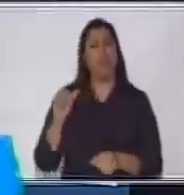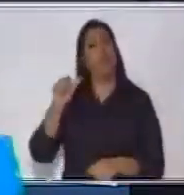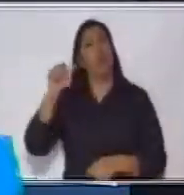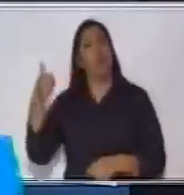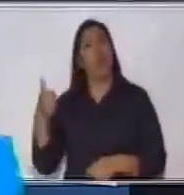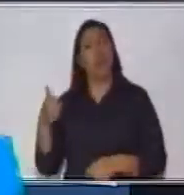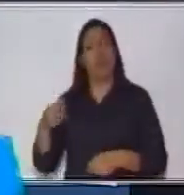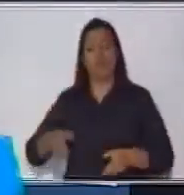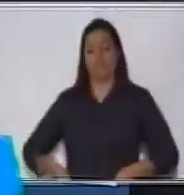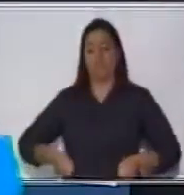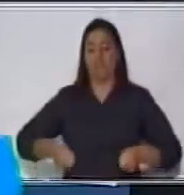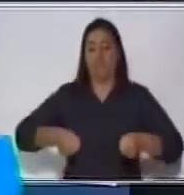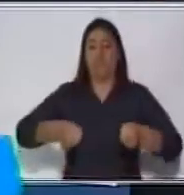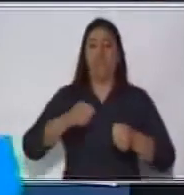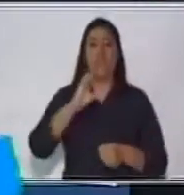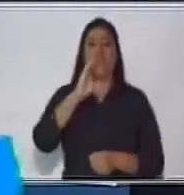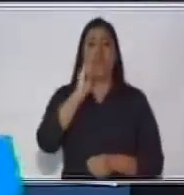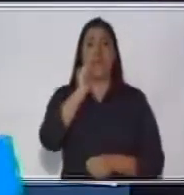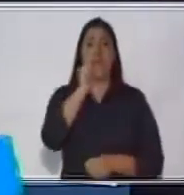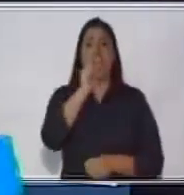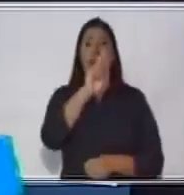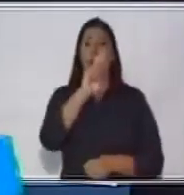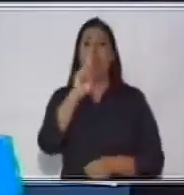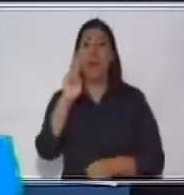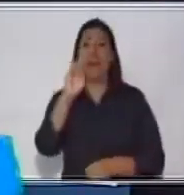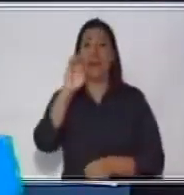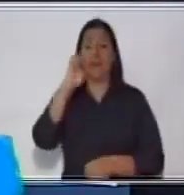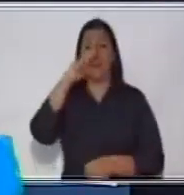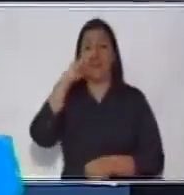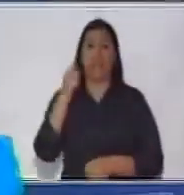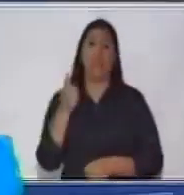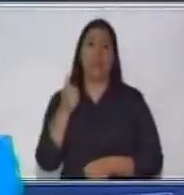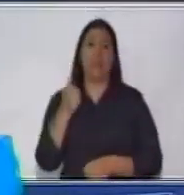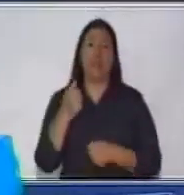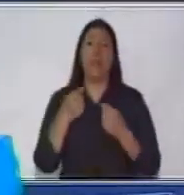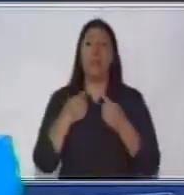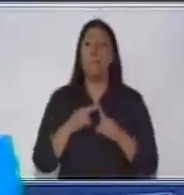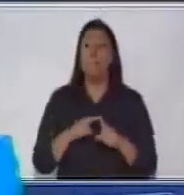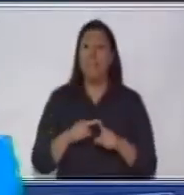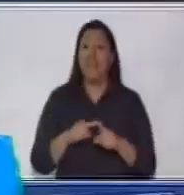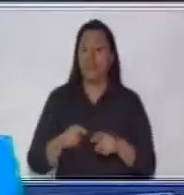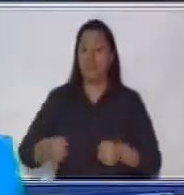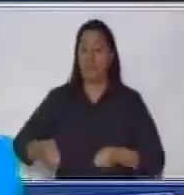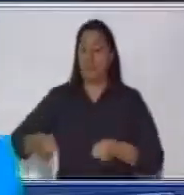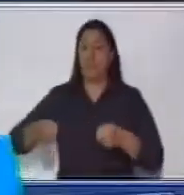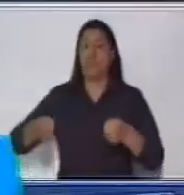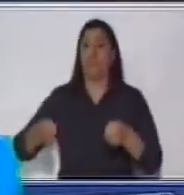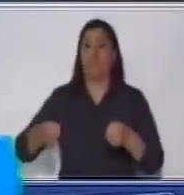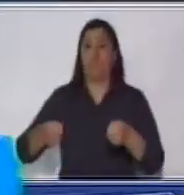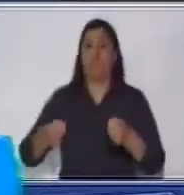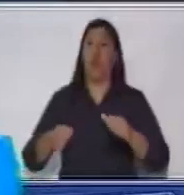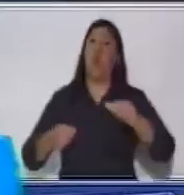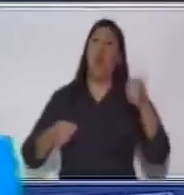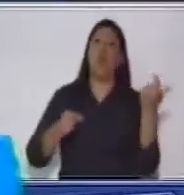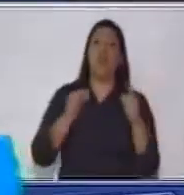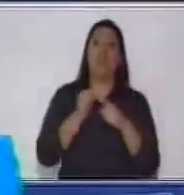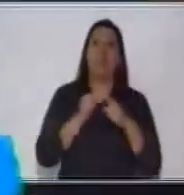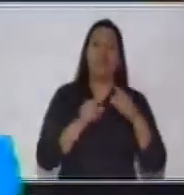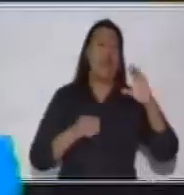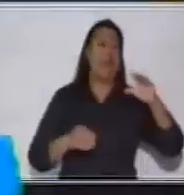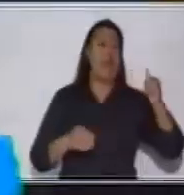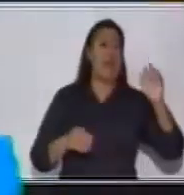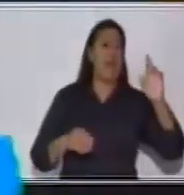Ahora, si le quitamos una R, ¿cómo suena? Careta. Y eso ya es otra palabra.